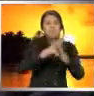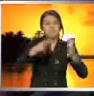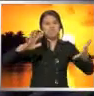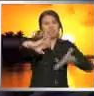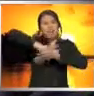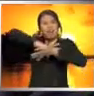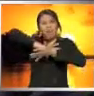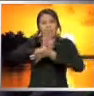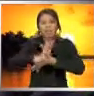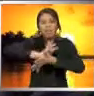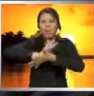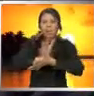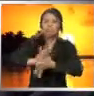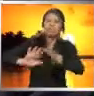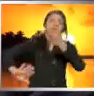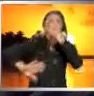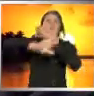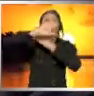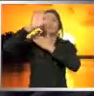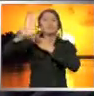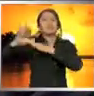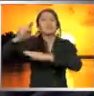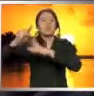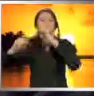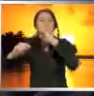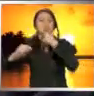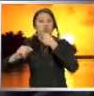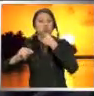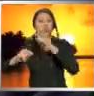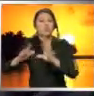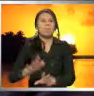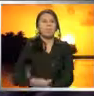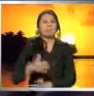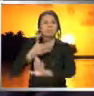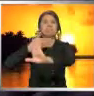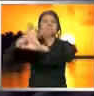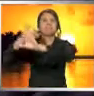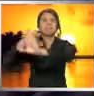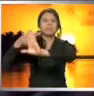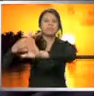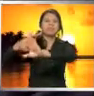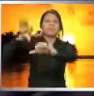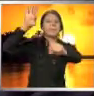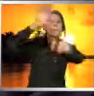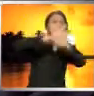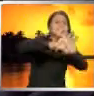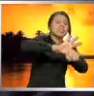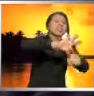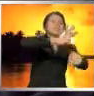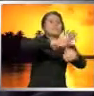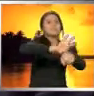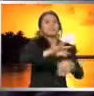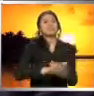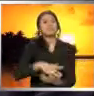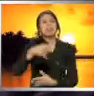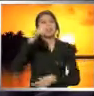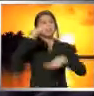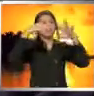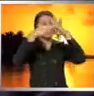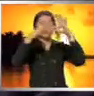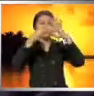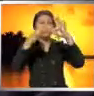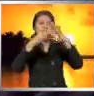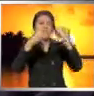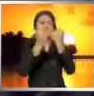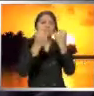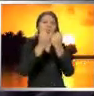que existe en contra de los hombres en la industria médica y en la industria farmacéutica. Es decir, se ha hablado mucho, afortunadamente,